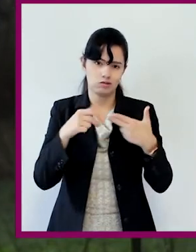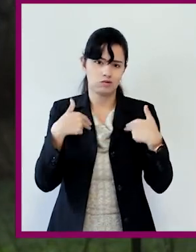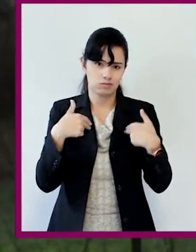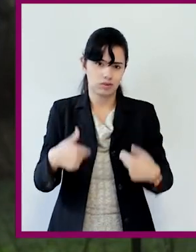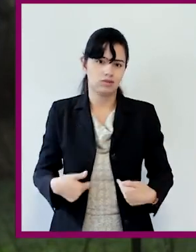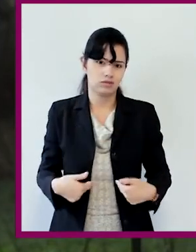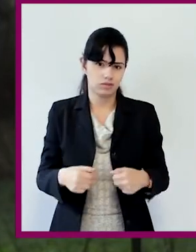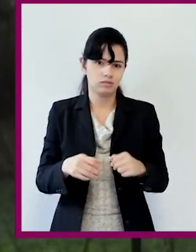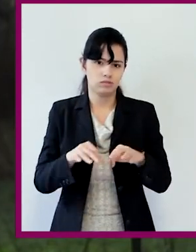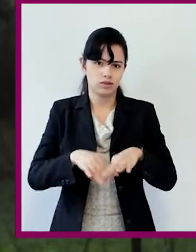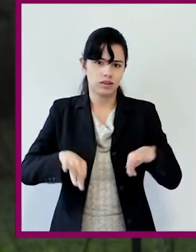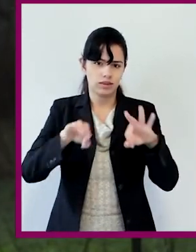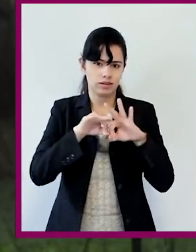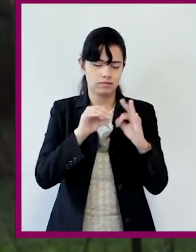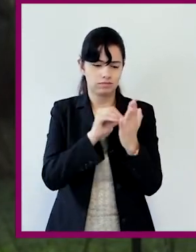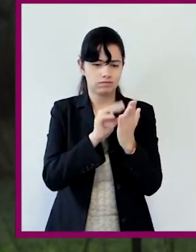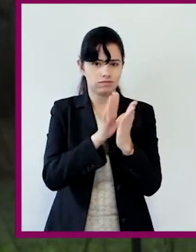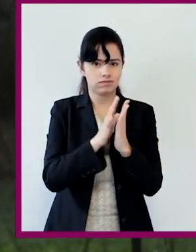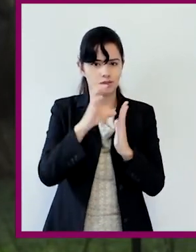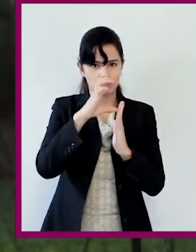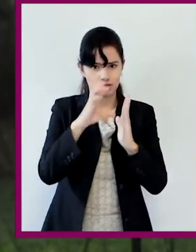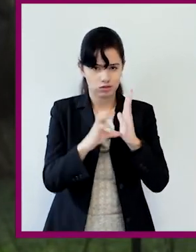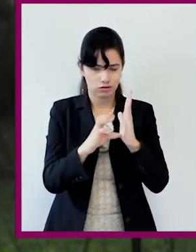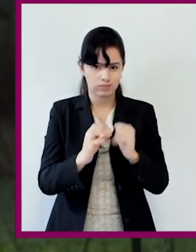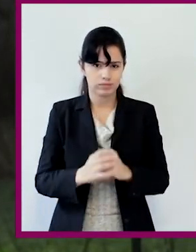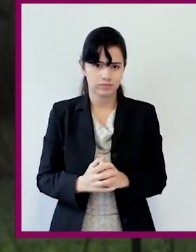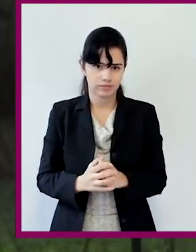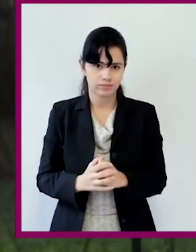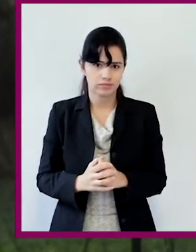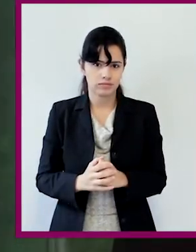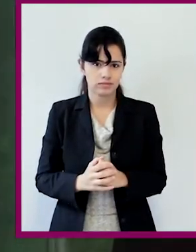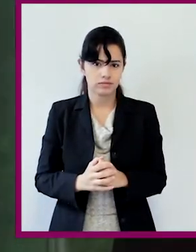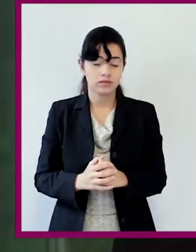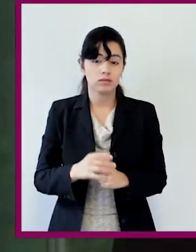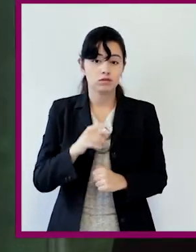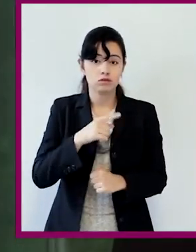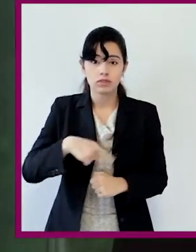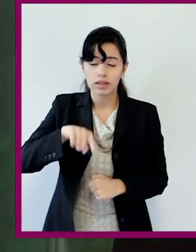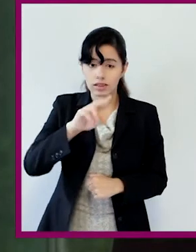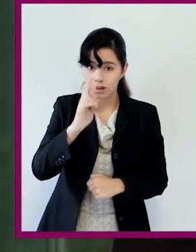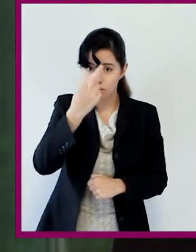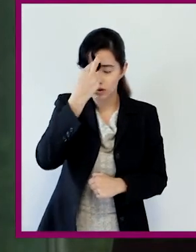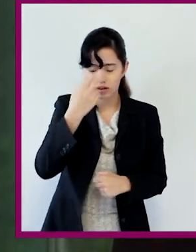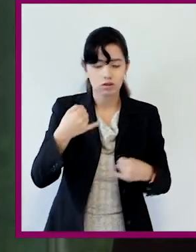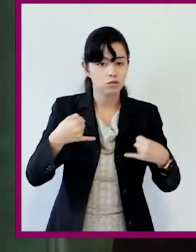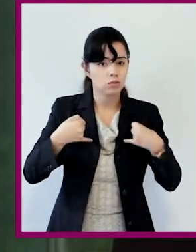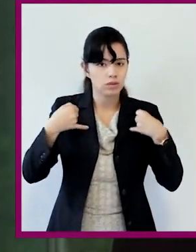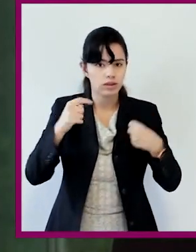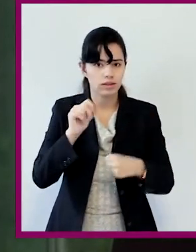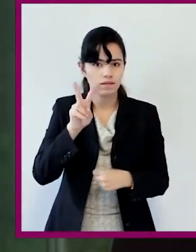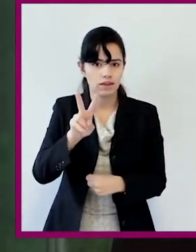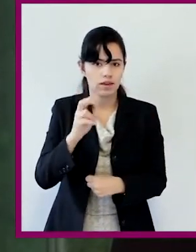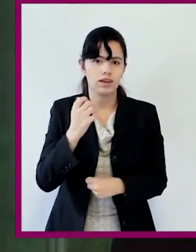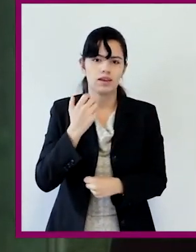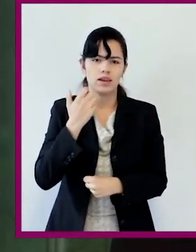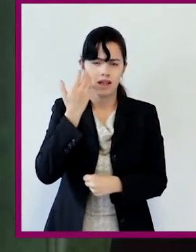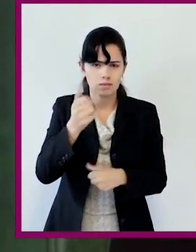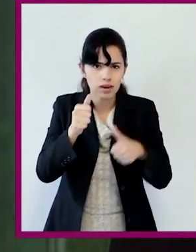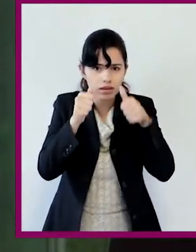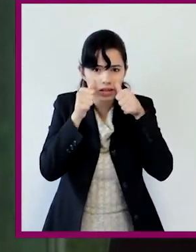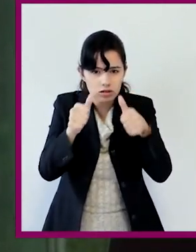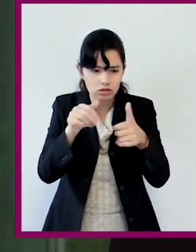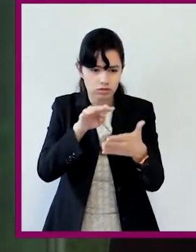los derechos fundamentales plasmados en nuestra Constitución. No olviden que en Jóvenes en TV